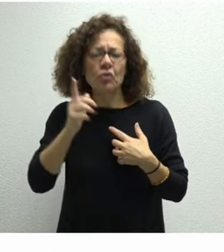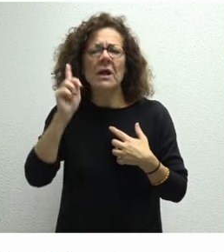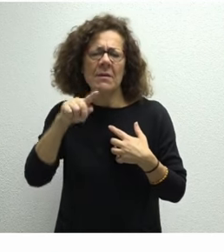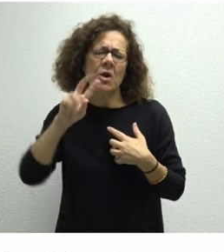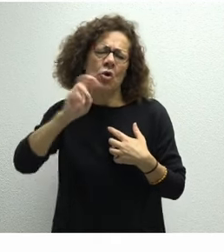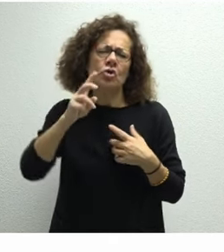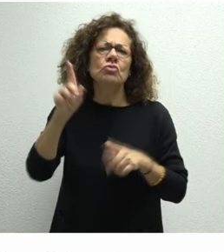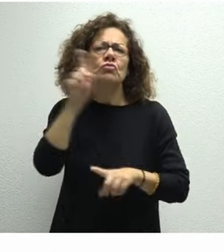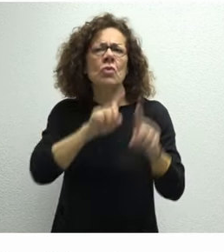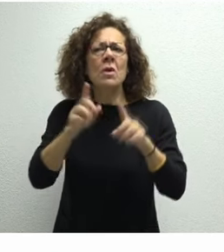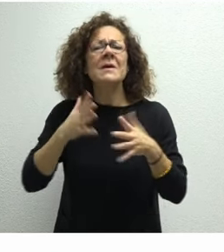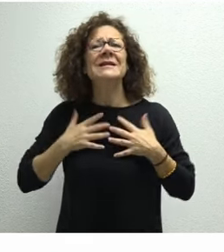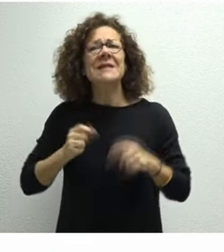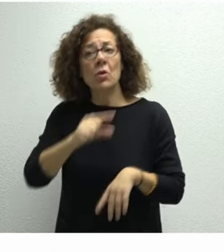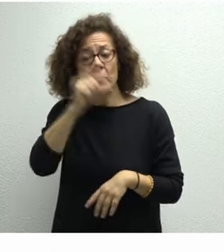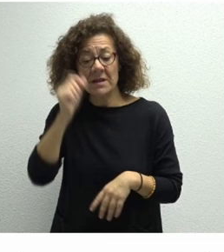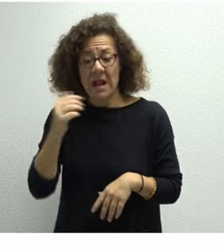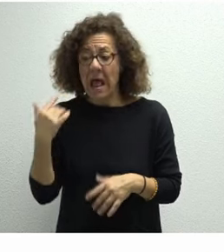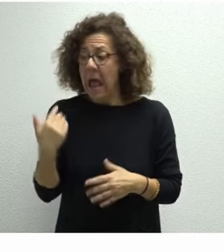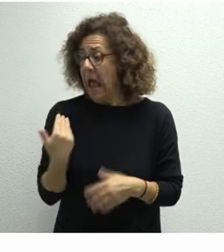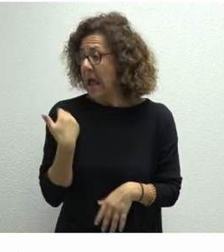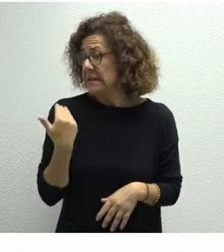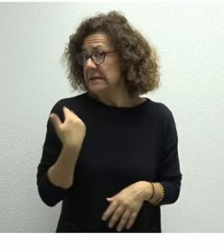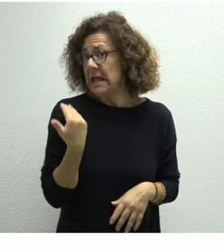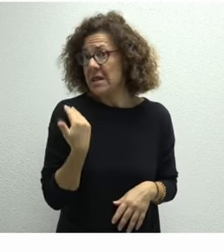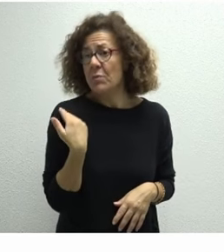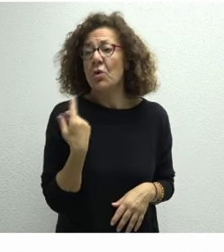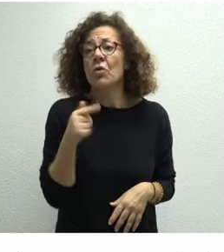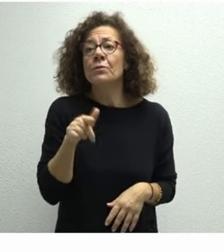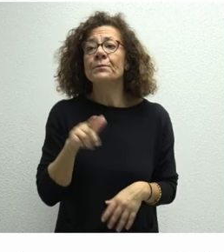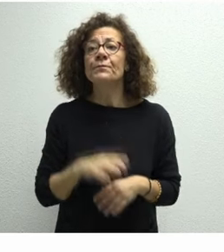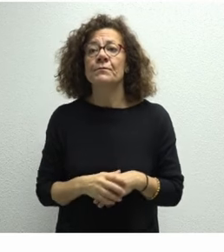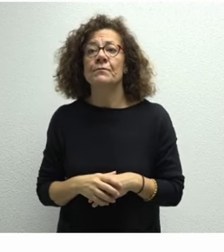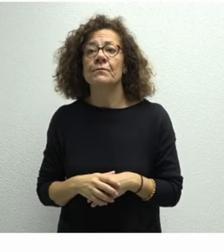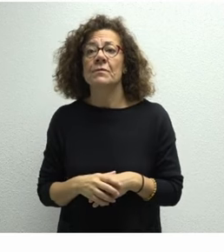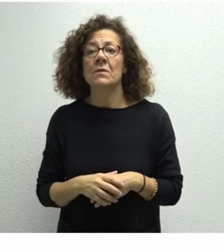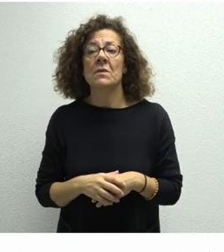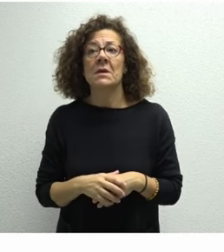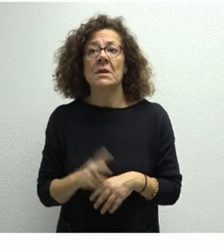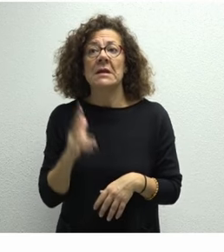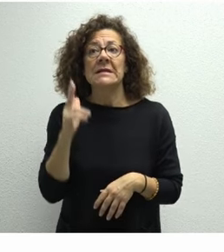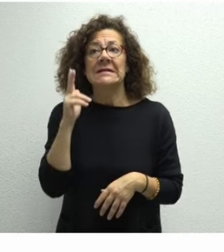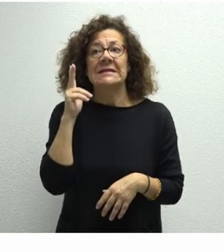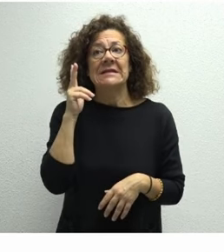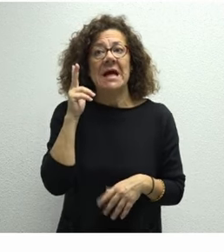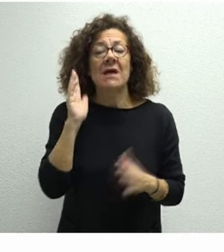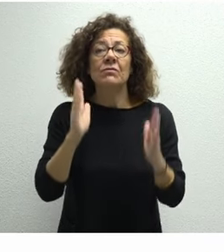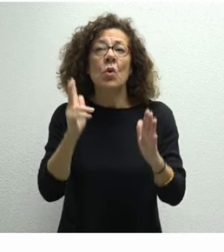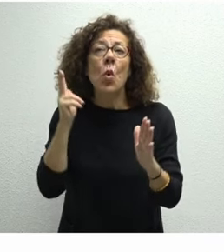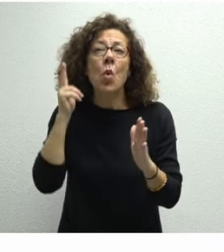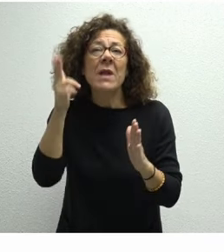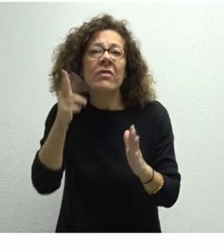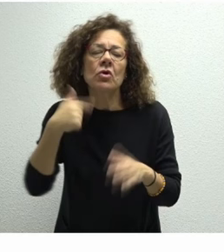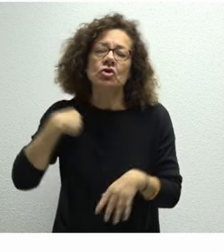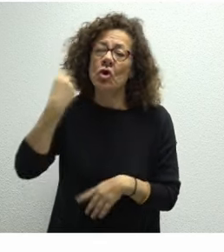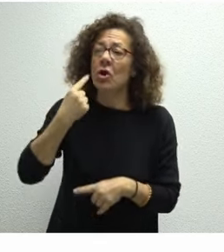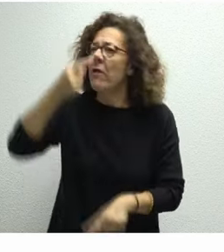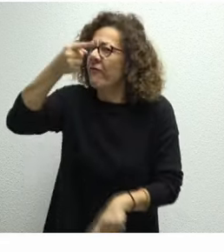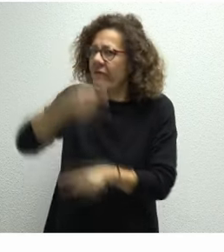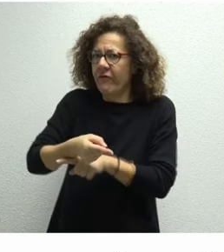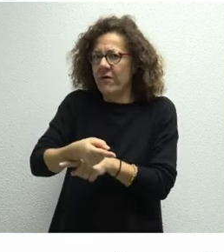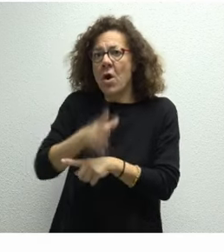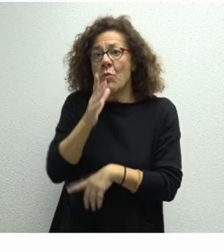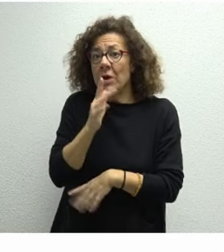Mental ha sido hasta hace muy poquito está en jubilación yo diría que forzosa porque no termina de